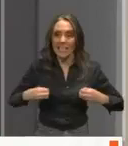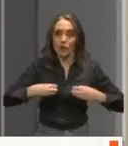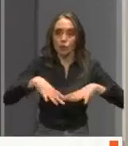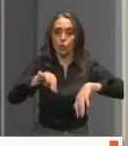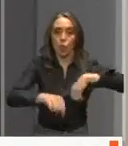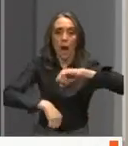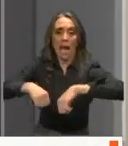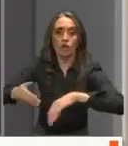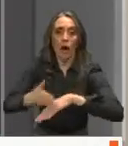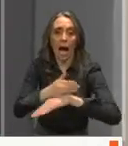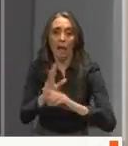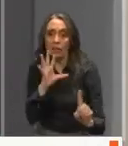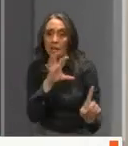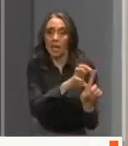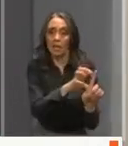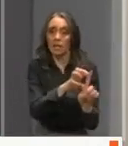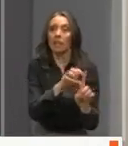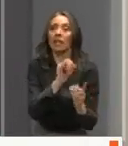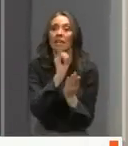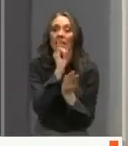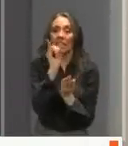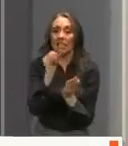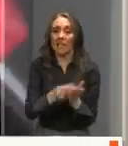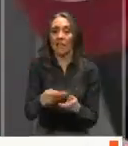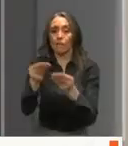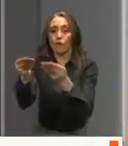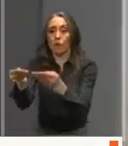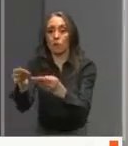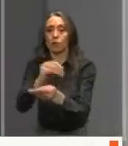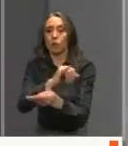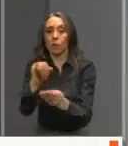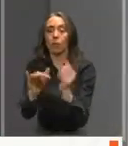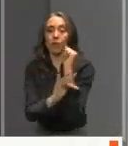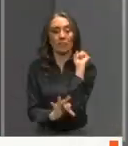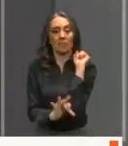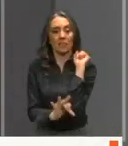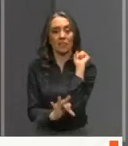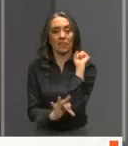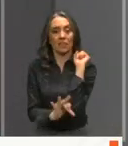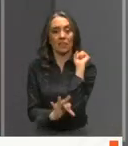al accidente? Esa información se va a aportar al fiscal titular. Porque el fiscal señala que